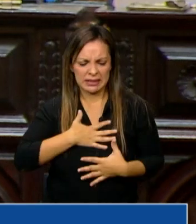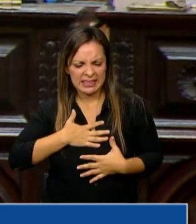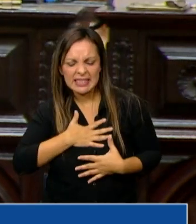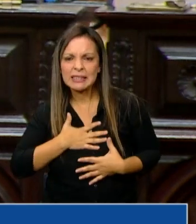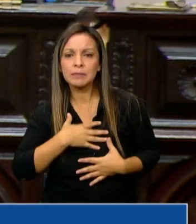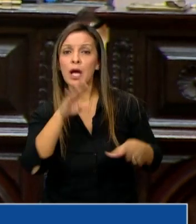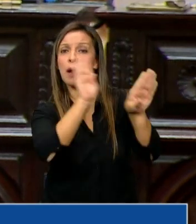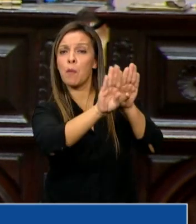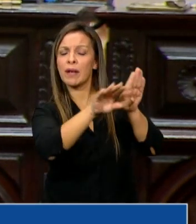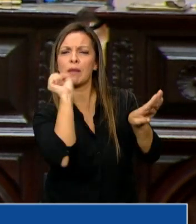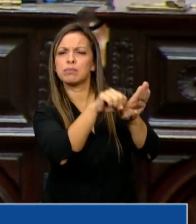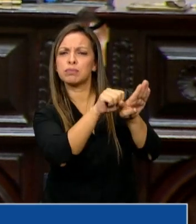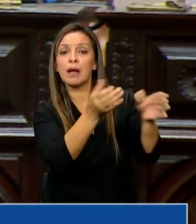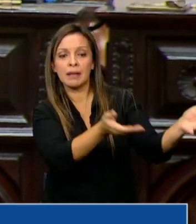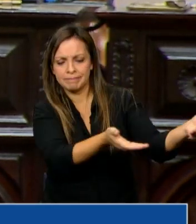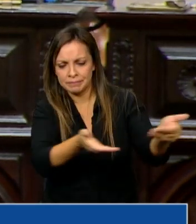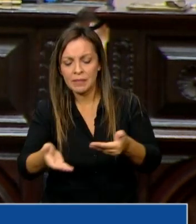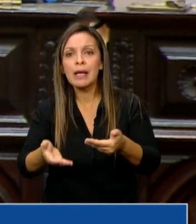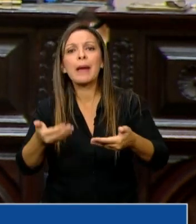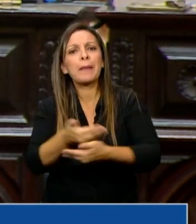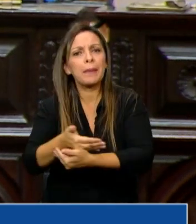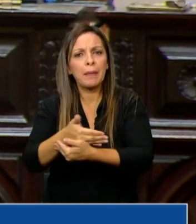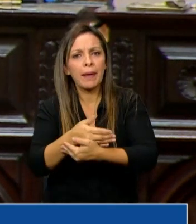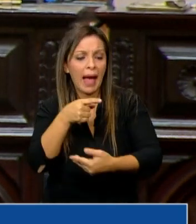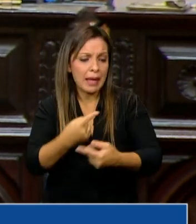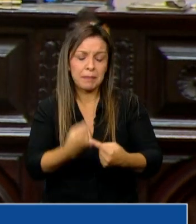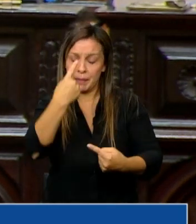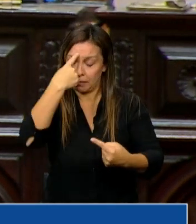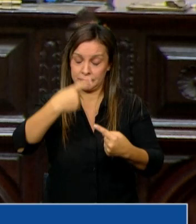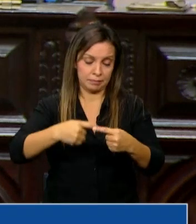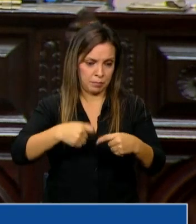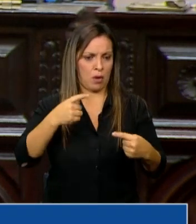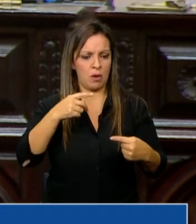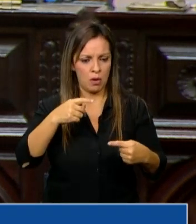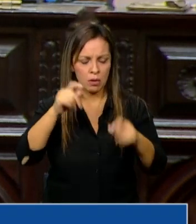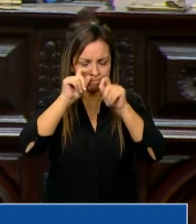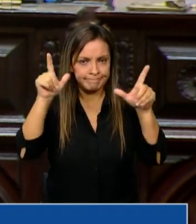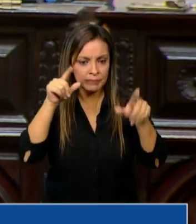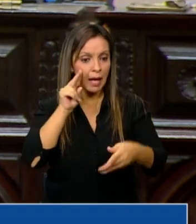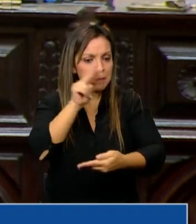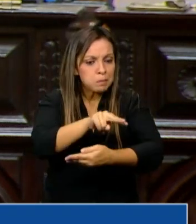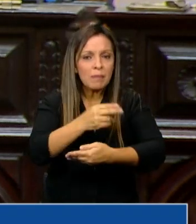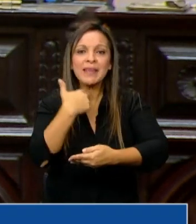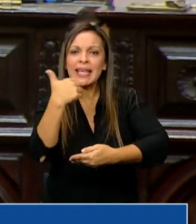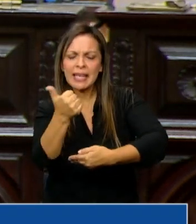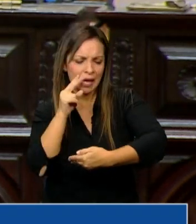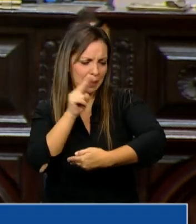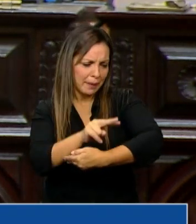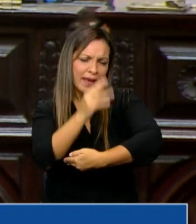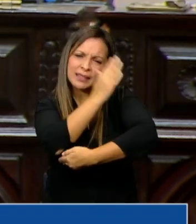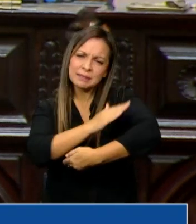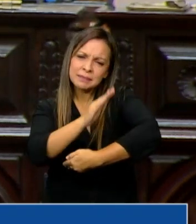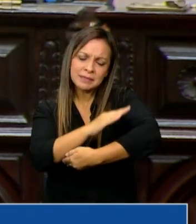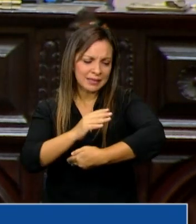Golpean la puerta, entra Fausti. Y ahí se produce el primer clic. Ve a su hija, la acaricia, la siente. Es